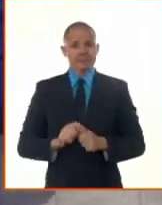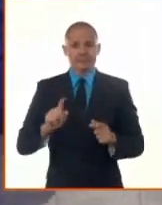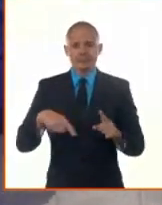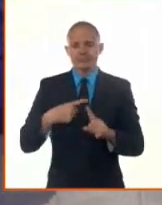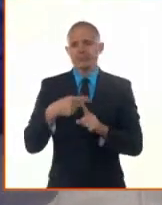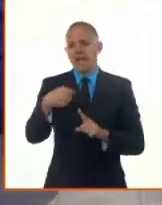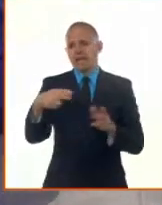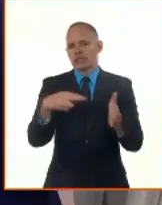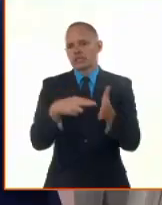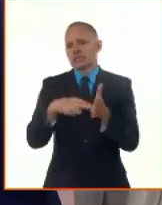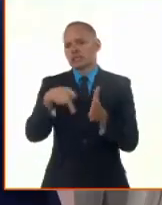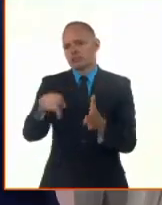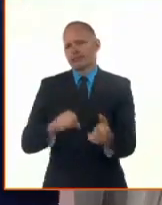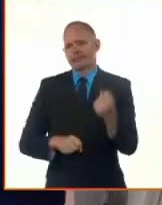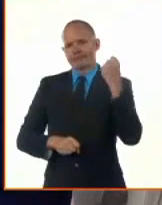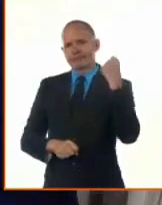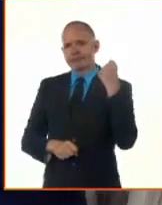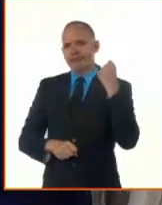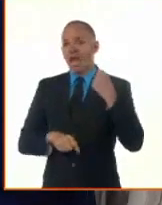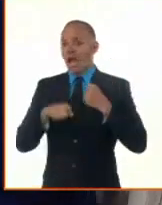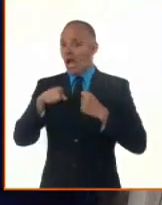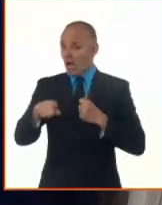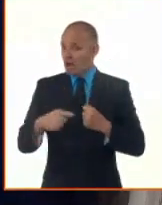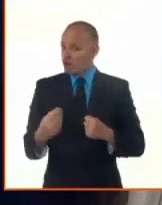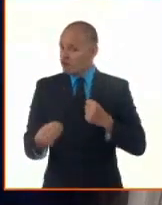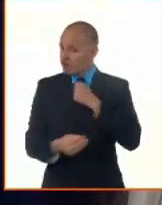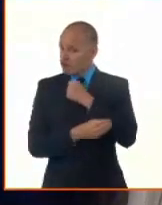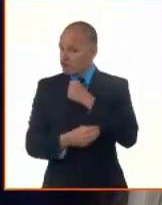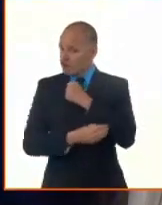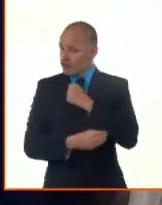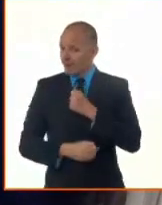o sea ha demostrado una capacidad también